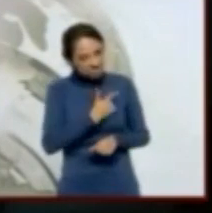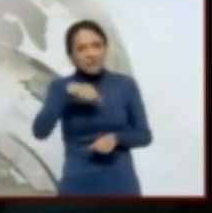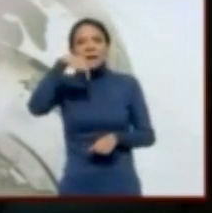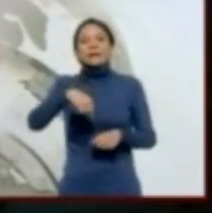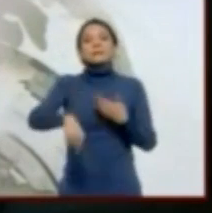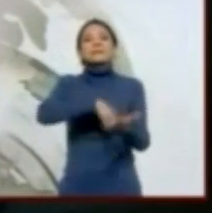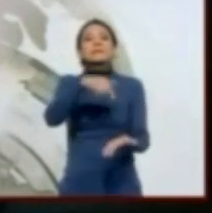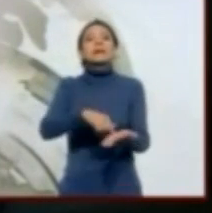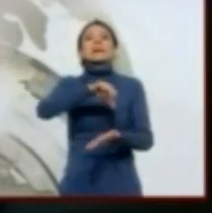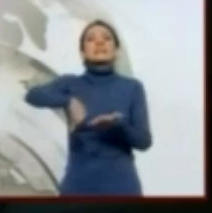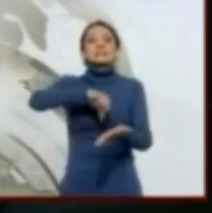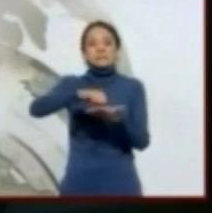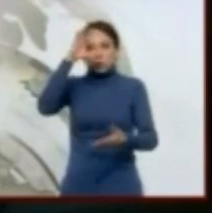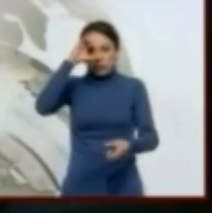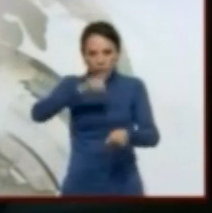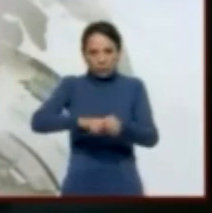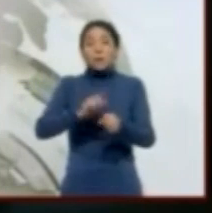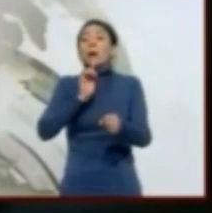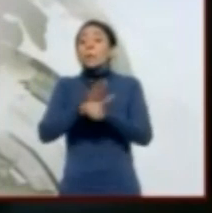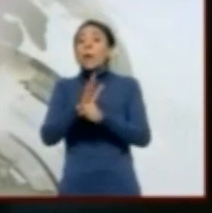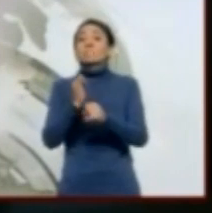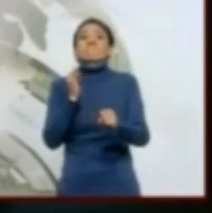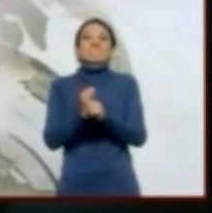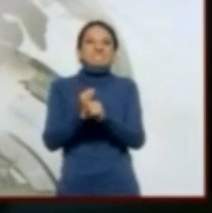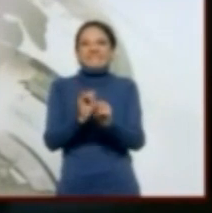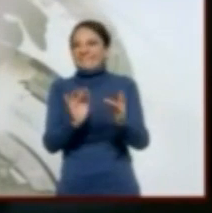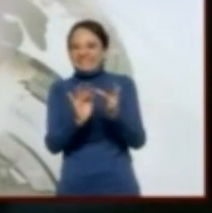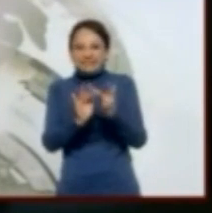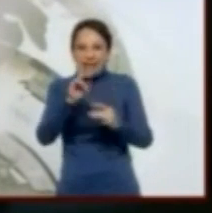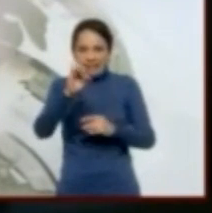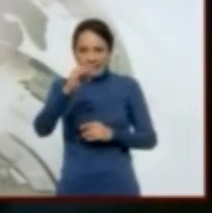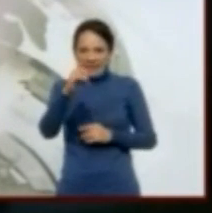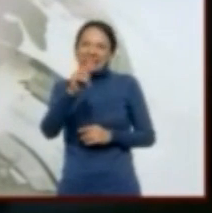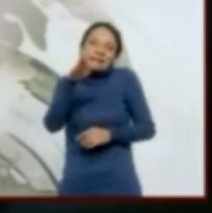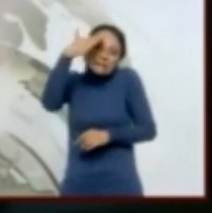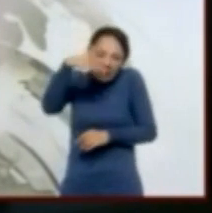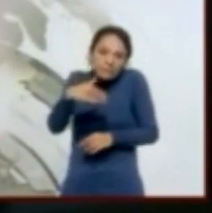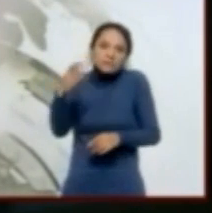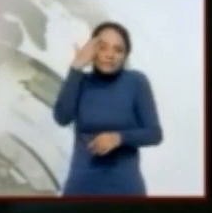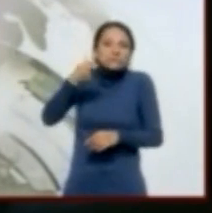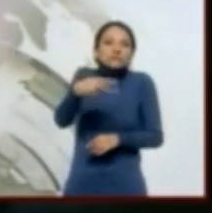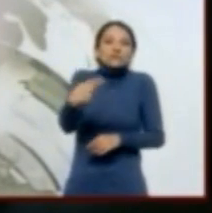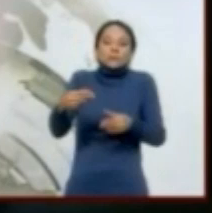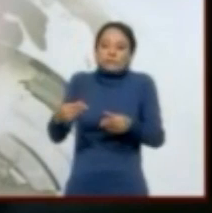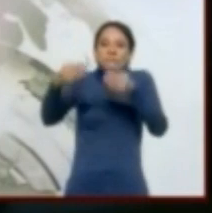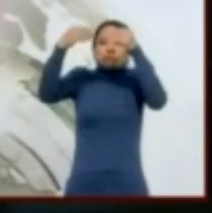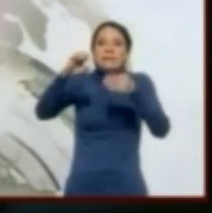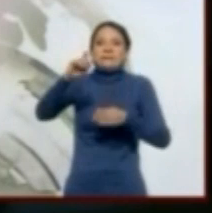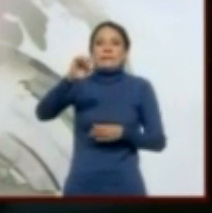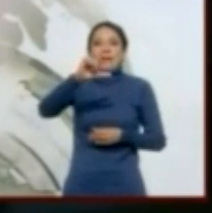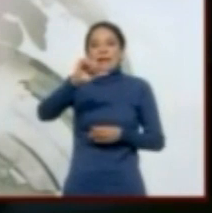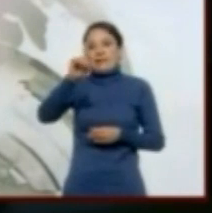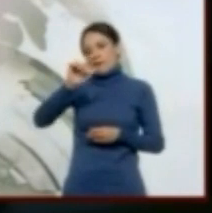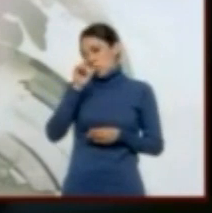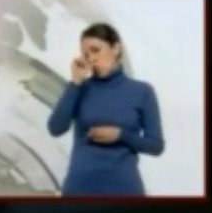desde el Centro de Cultura Digital, lo que todo mundo conoce como la Estela de Luz. Sin embargo, más allá de la columna